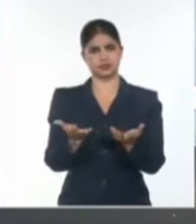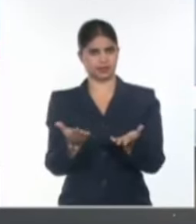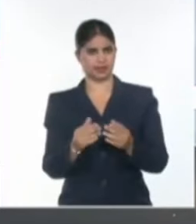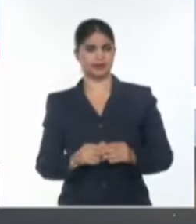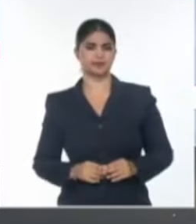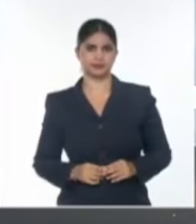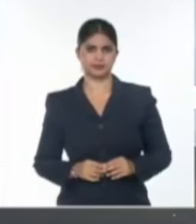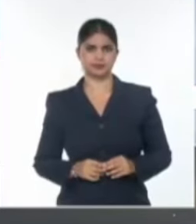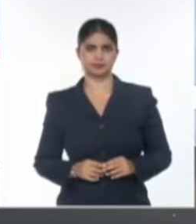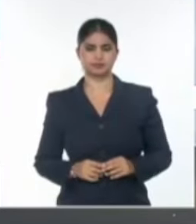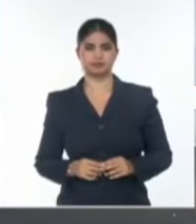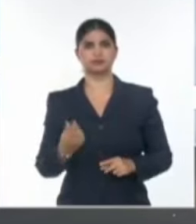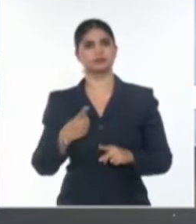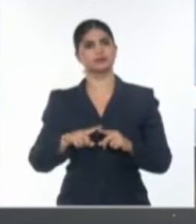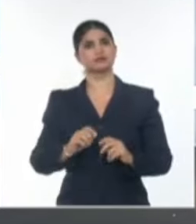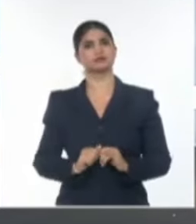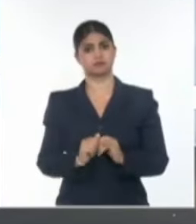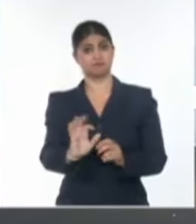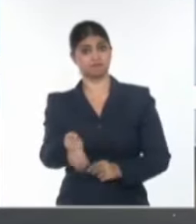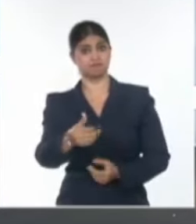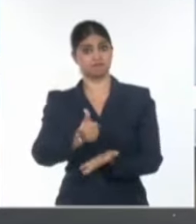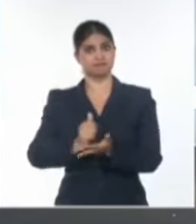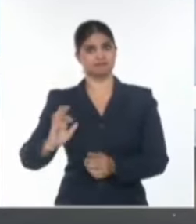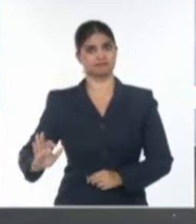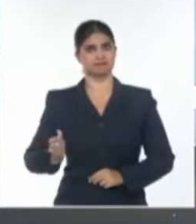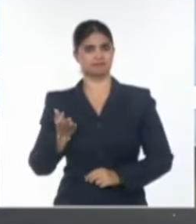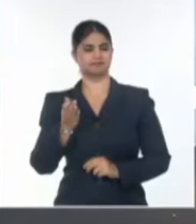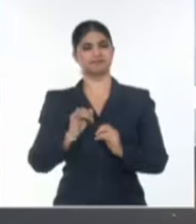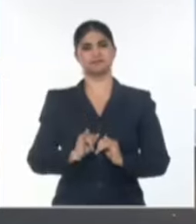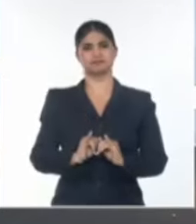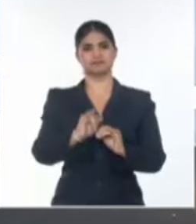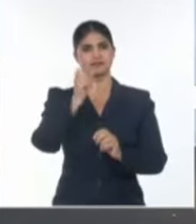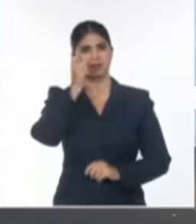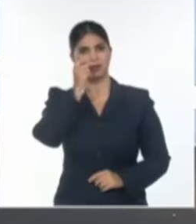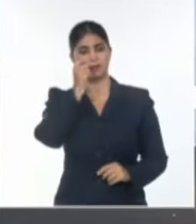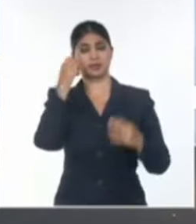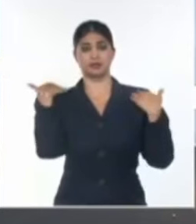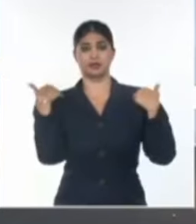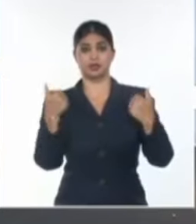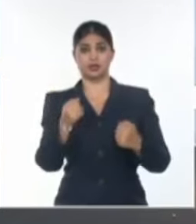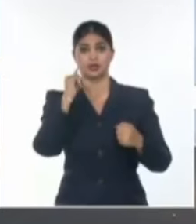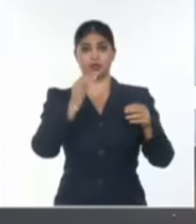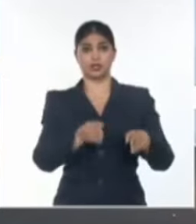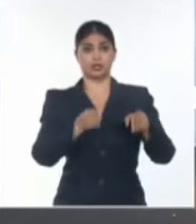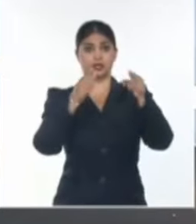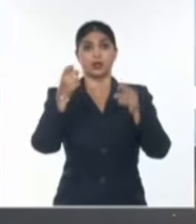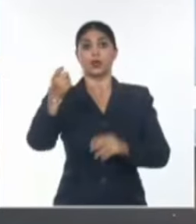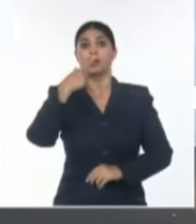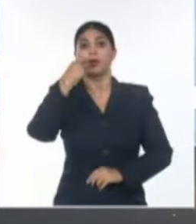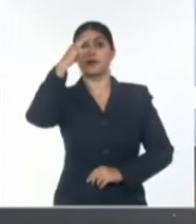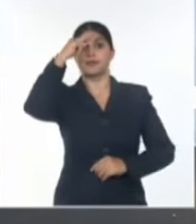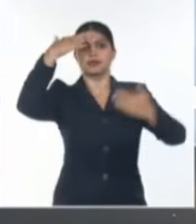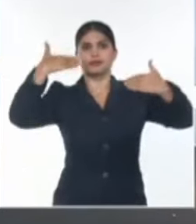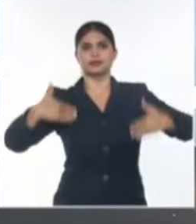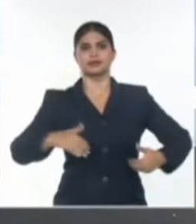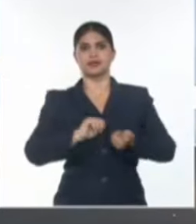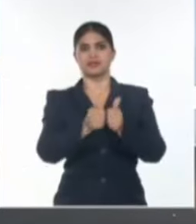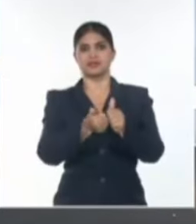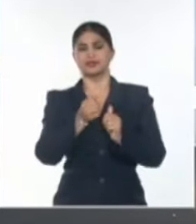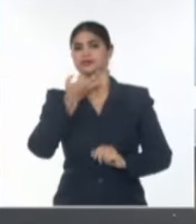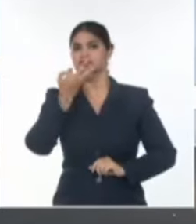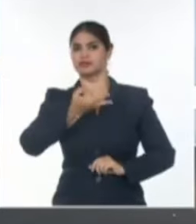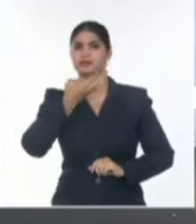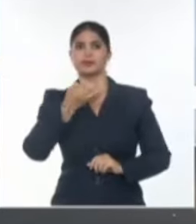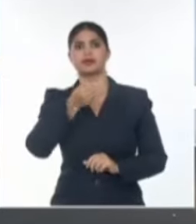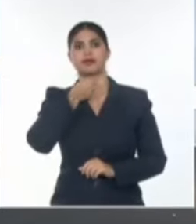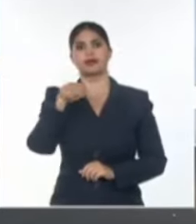Pero seguimos desde París, pues Pablo Castillo, director del Instituto de Medicina Deportiva, explicó a los periodistas Hernández Luján